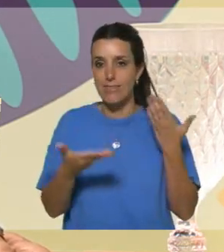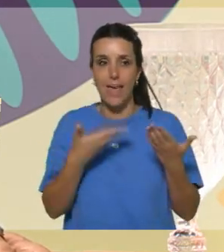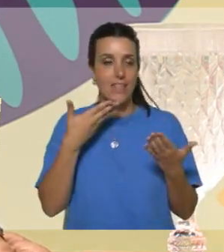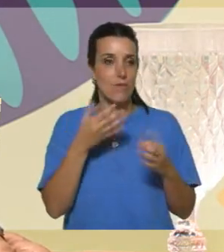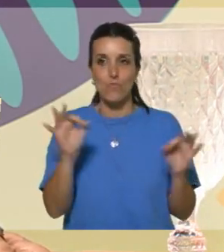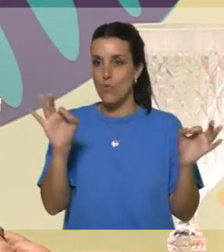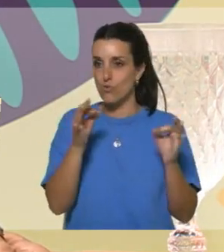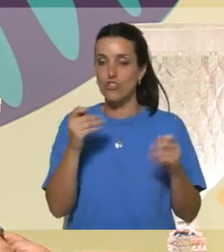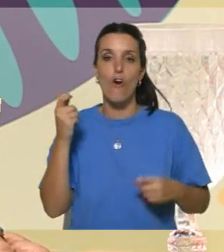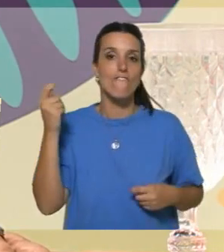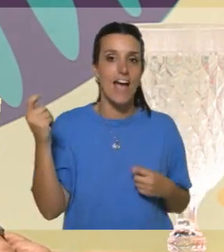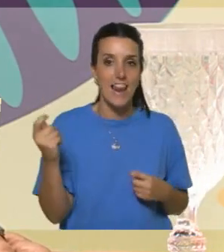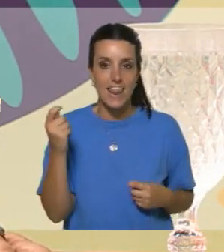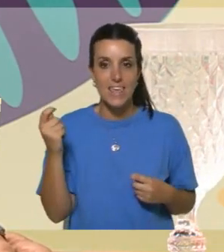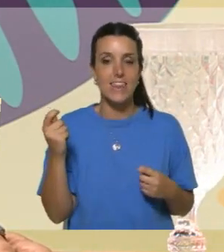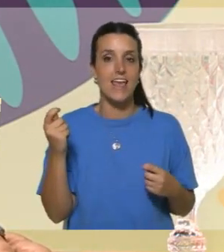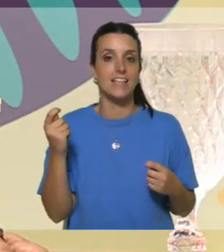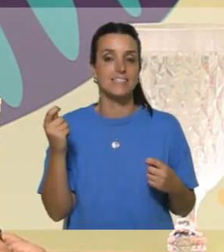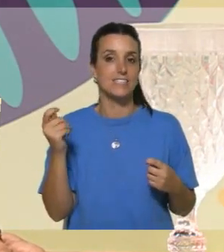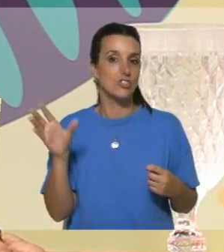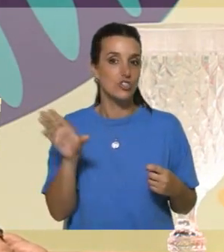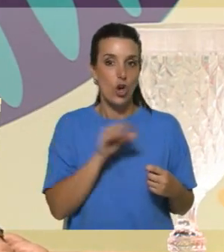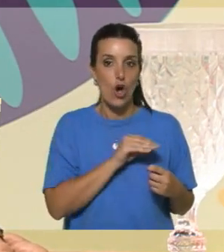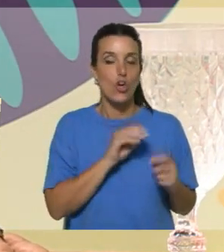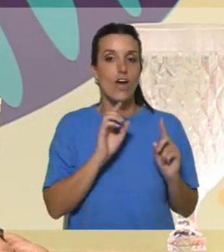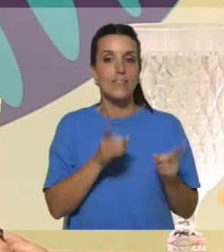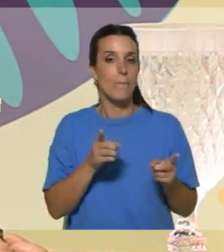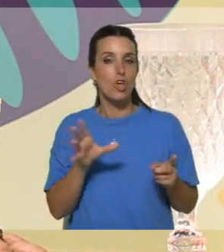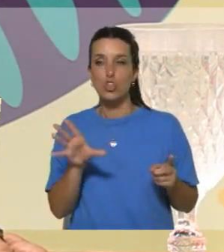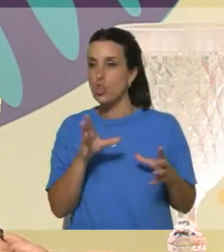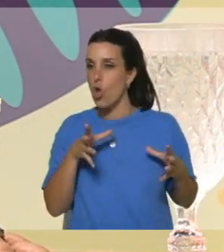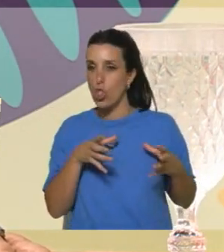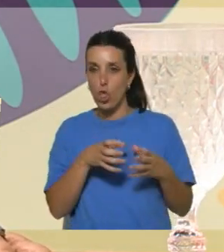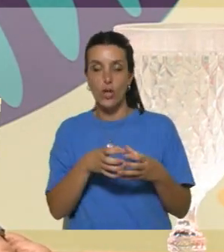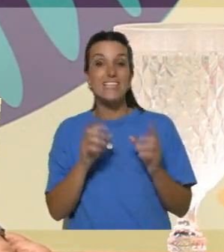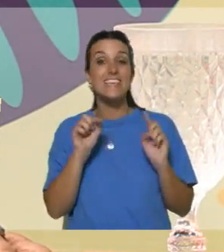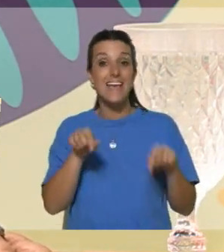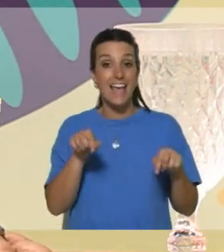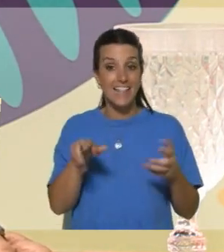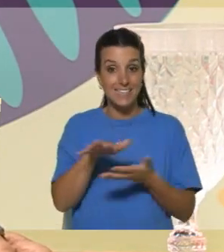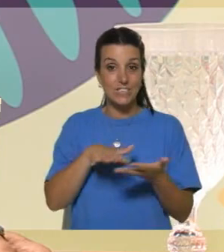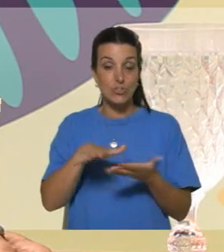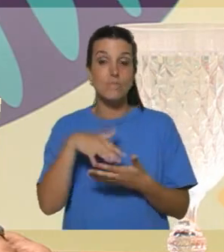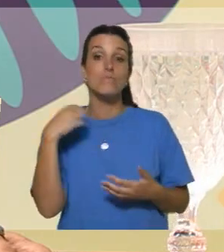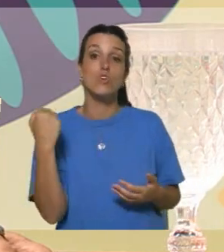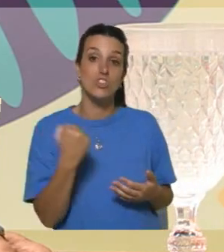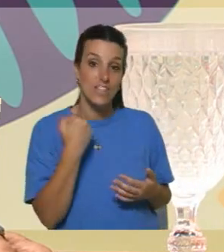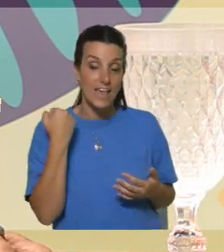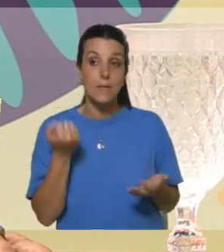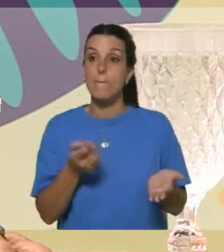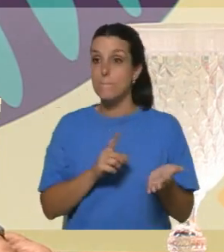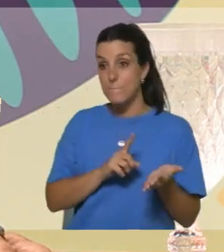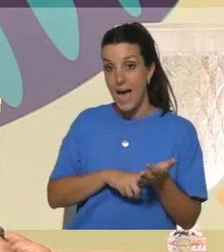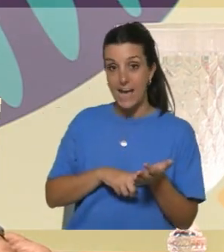músicos, bailarines del medio, han desfilado todos. Y en este caso importante también, además de